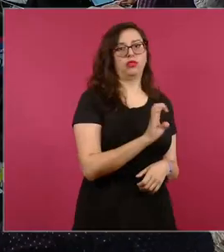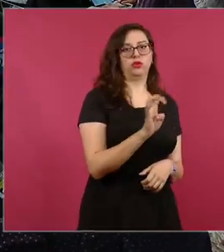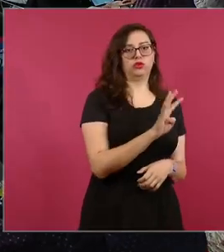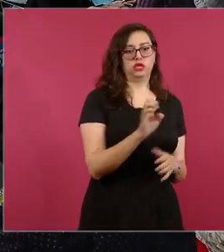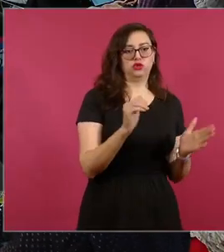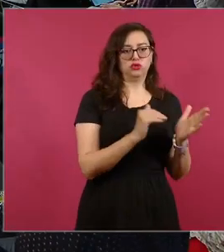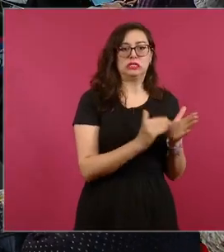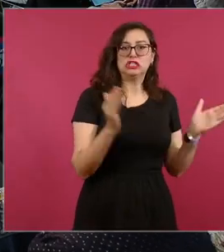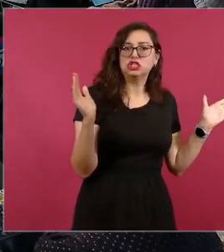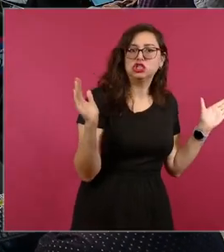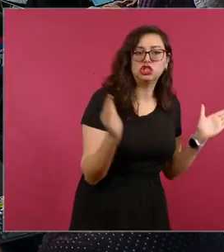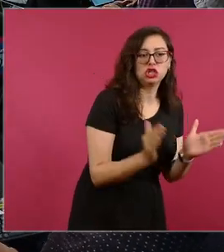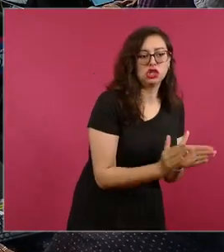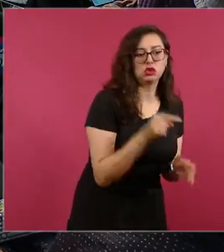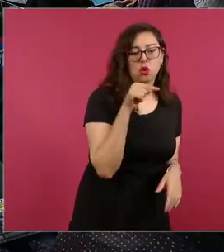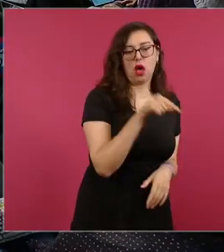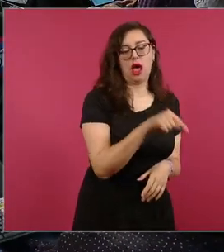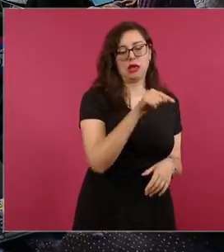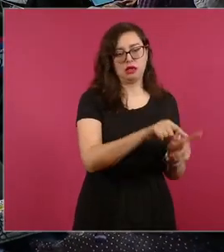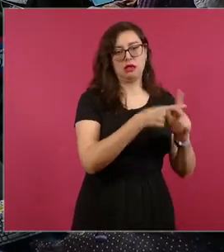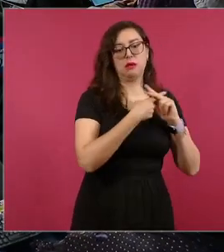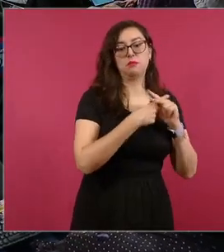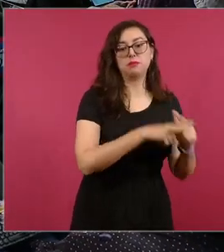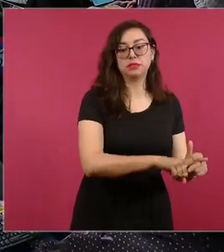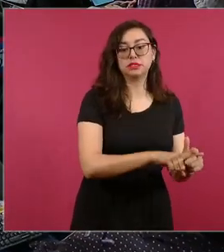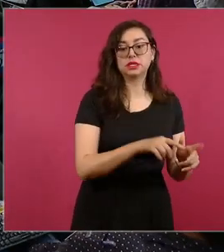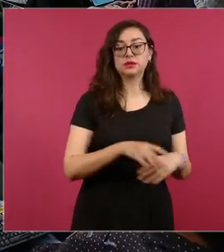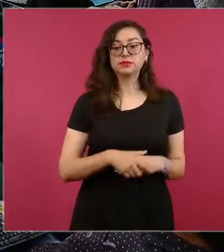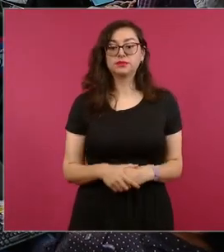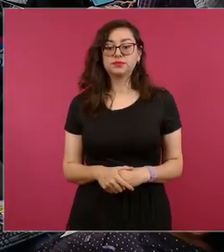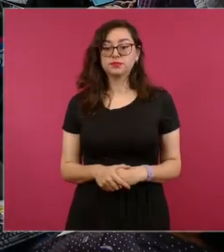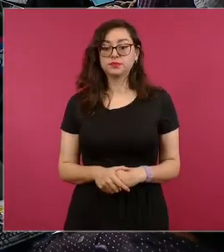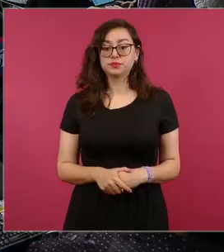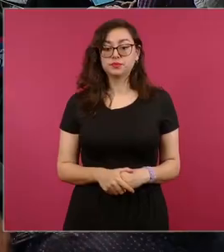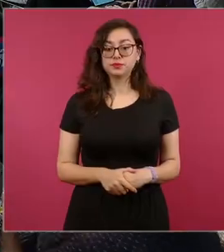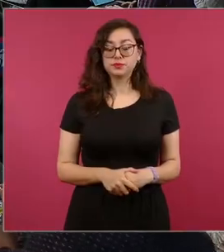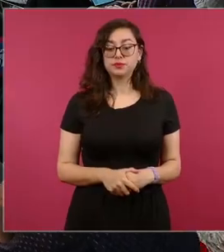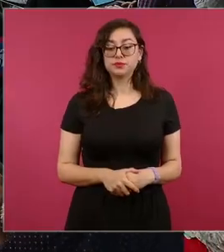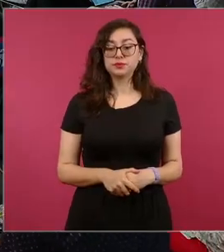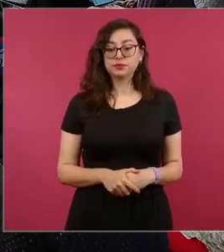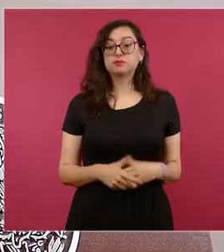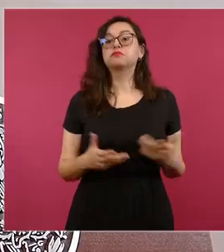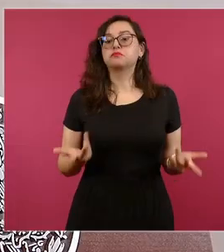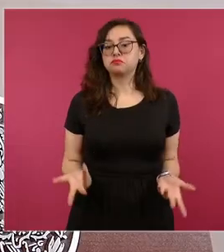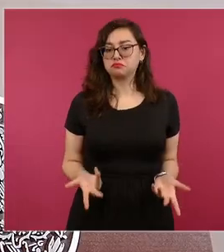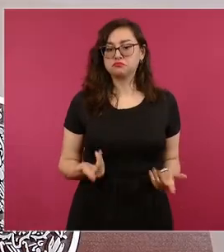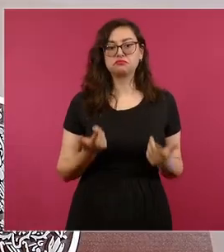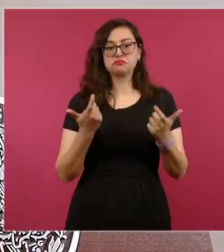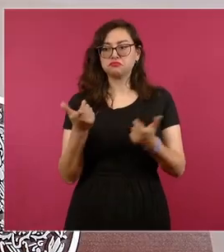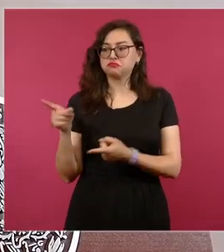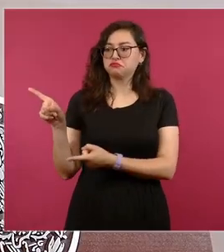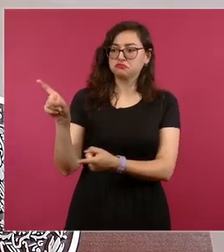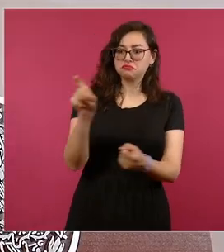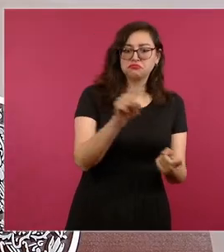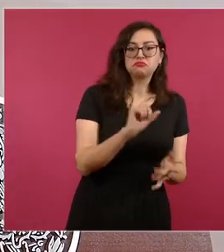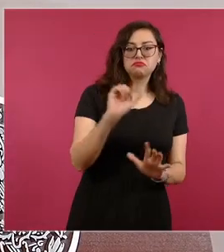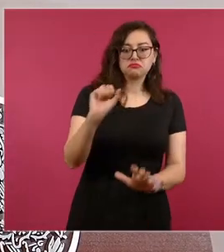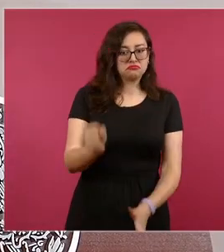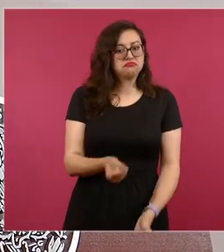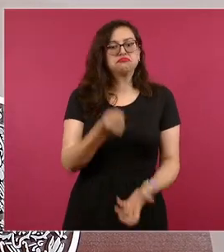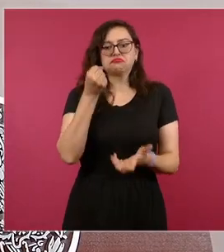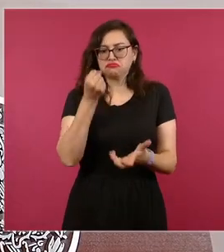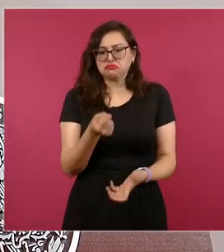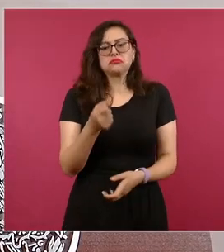Ahora, ahí preguntó sobre la fuente. De la fuente de financiamiento. Sí, tanto hay varias fuentes de financiamiento. Lo